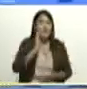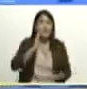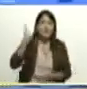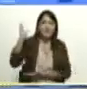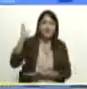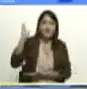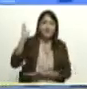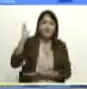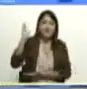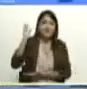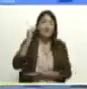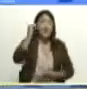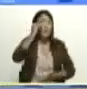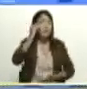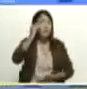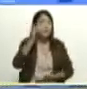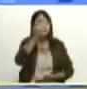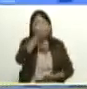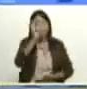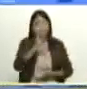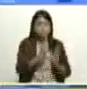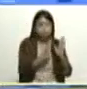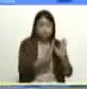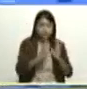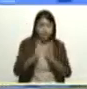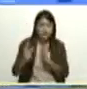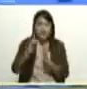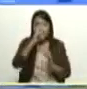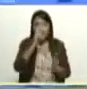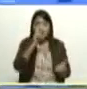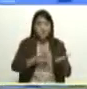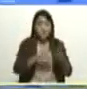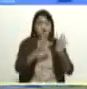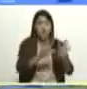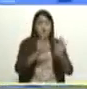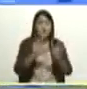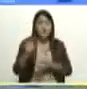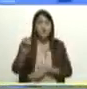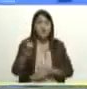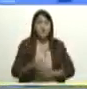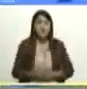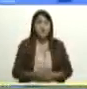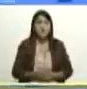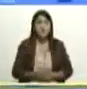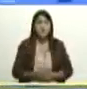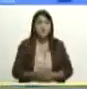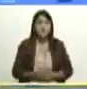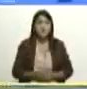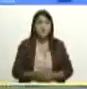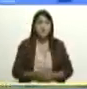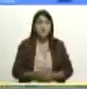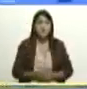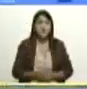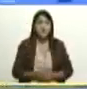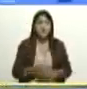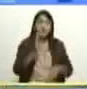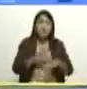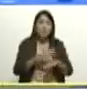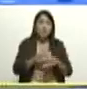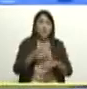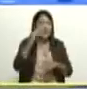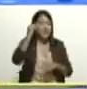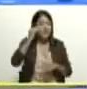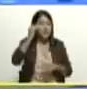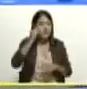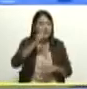bien pensado, estructurado en las décadas de los 90, que ha surgido como producto de una reflexión